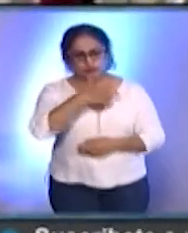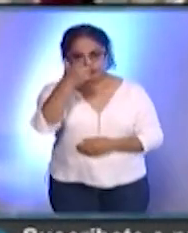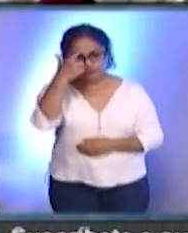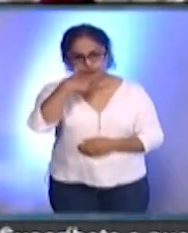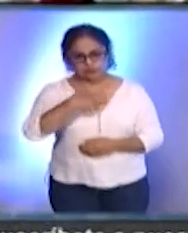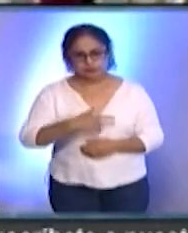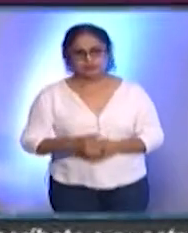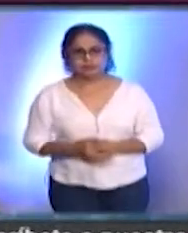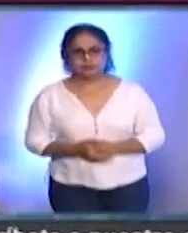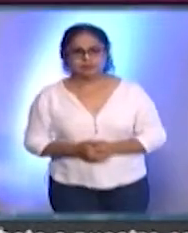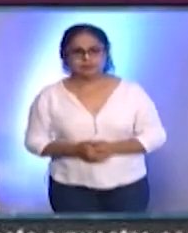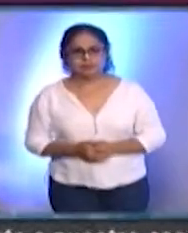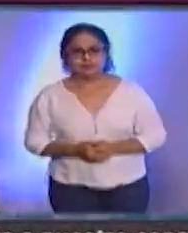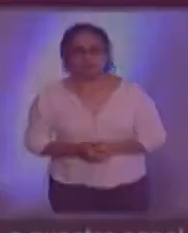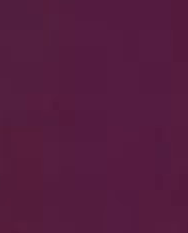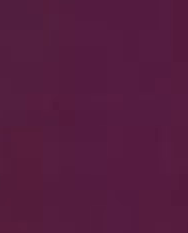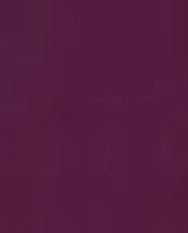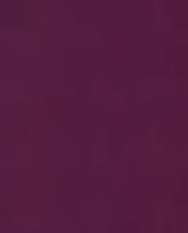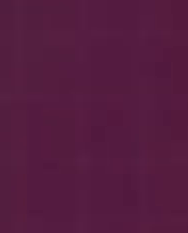noches.